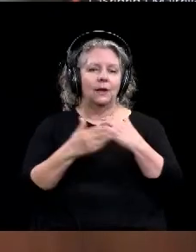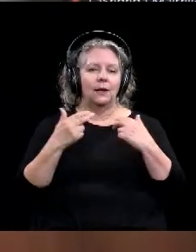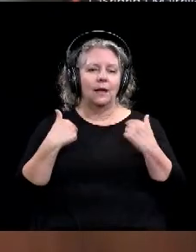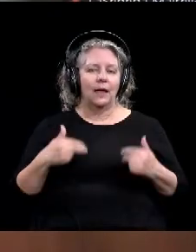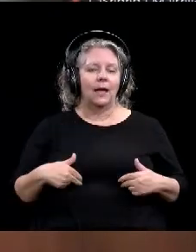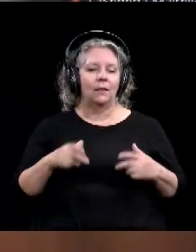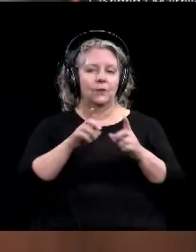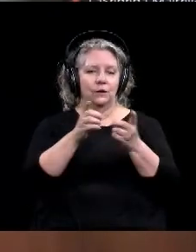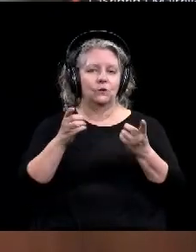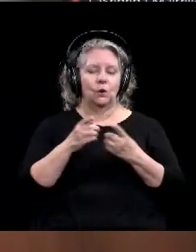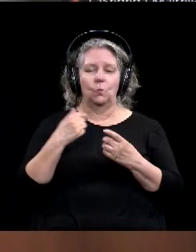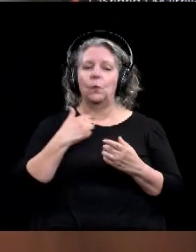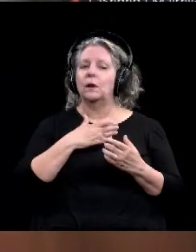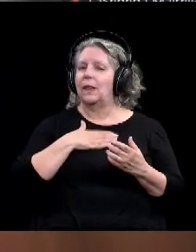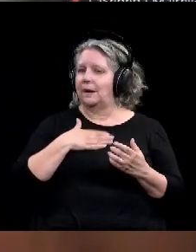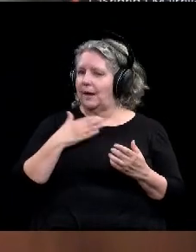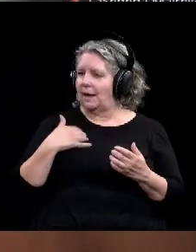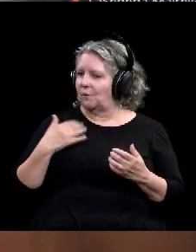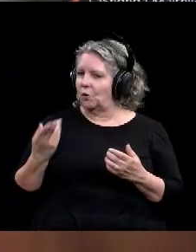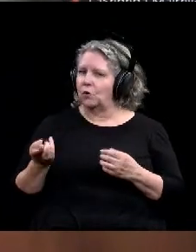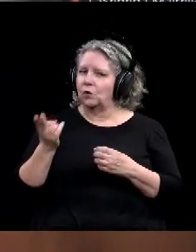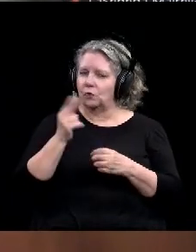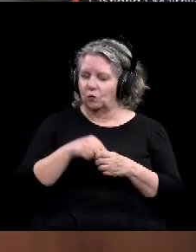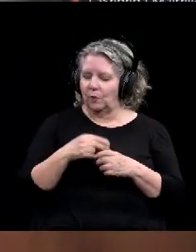y yo vimos unas